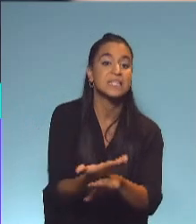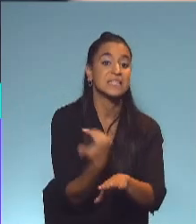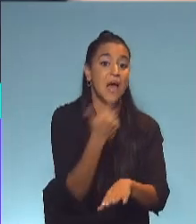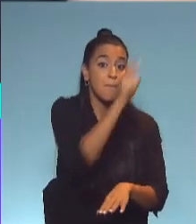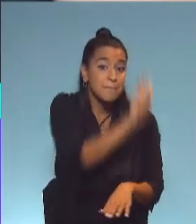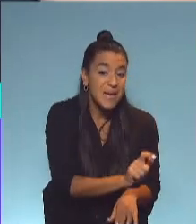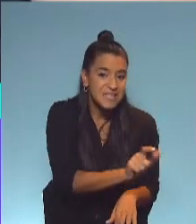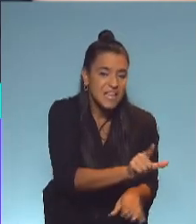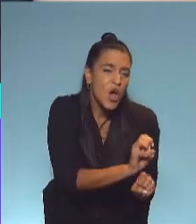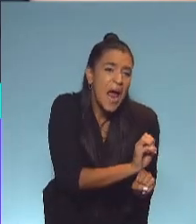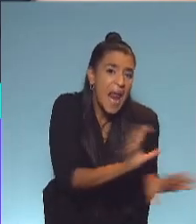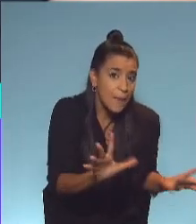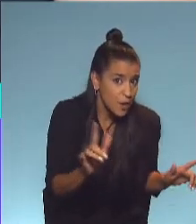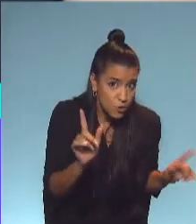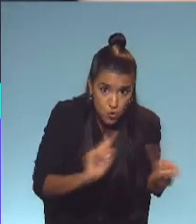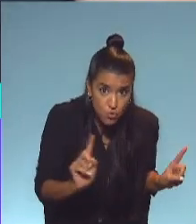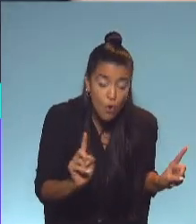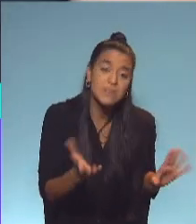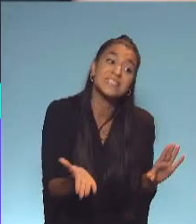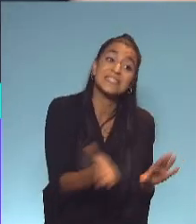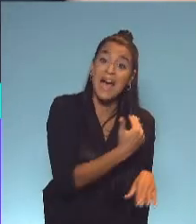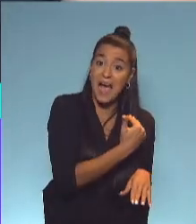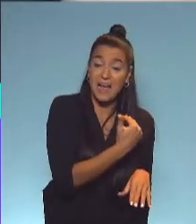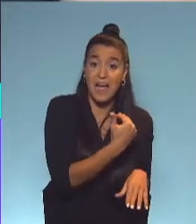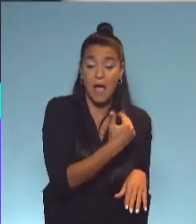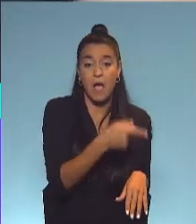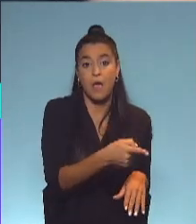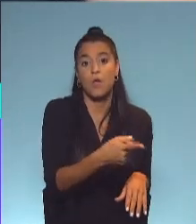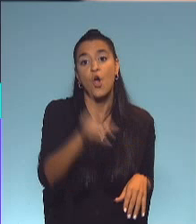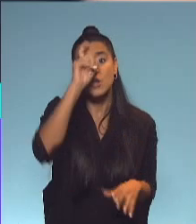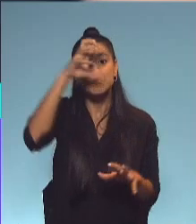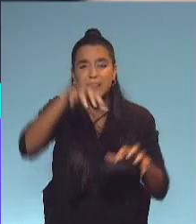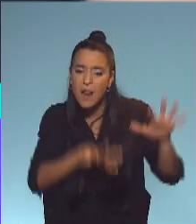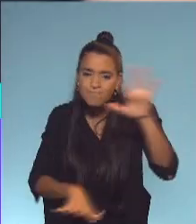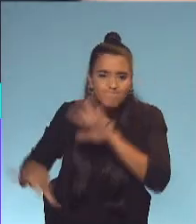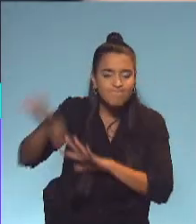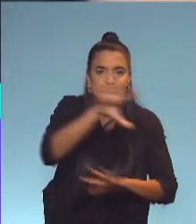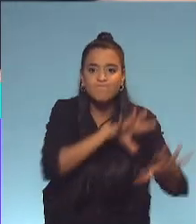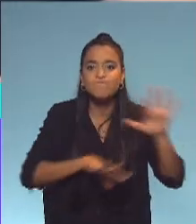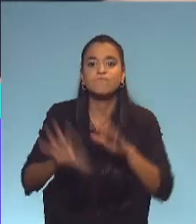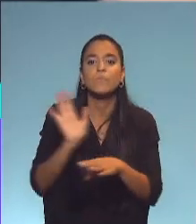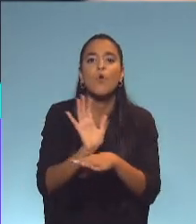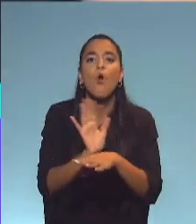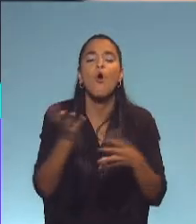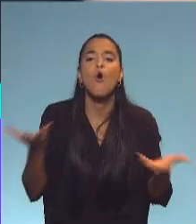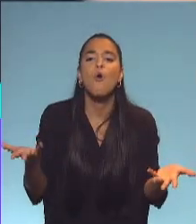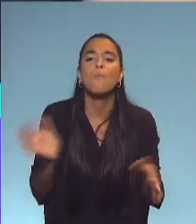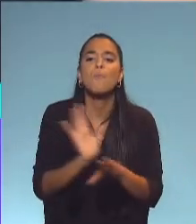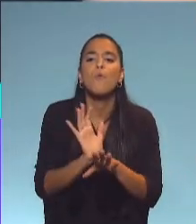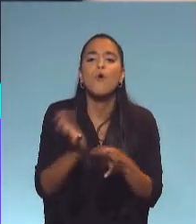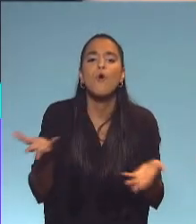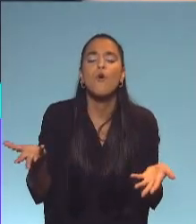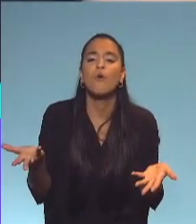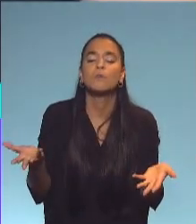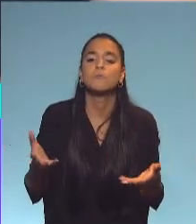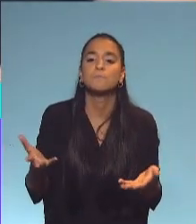paciente que no está tan mal a otros. El hospital se ha convertido en una, digamos, en